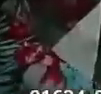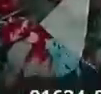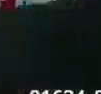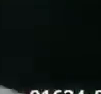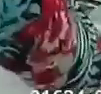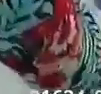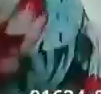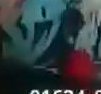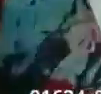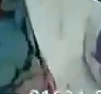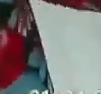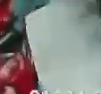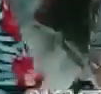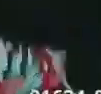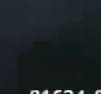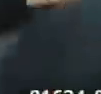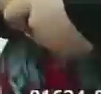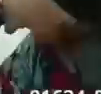York.